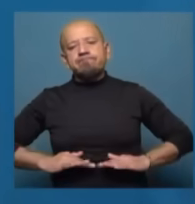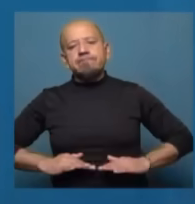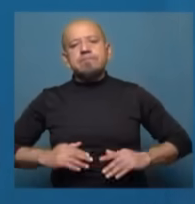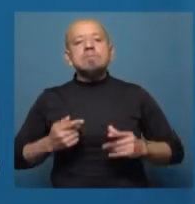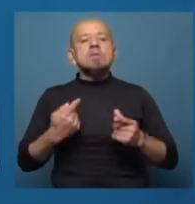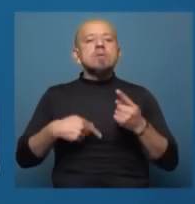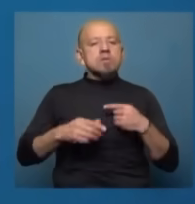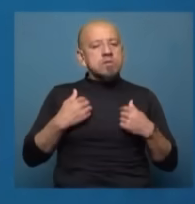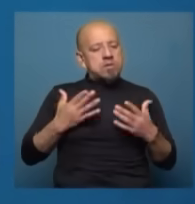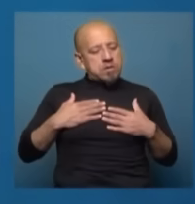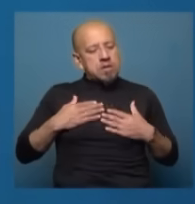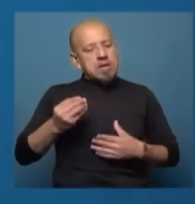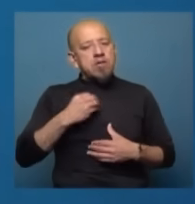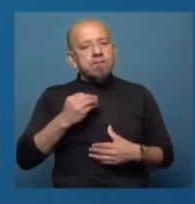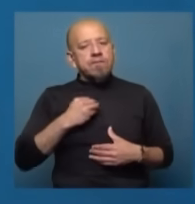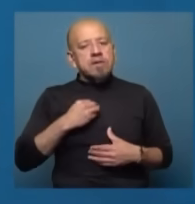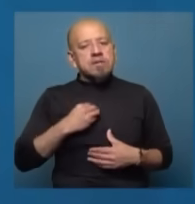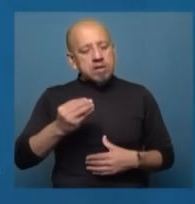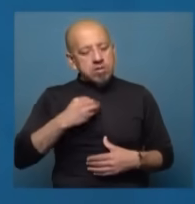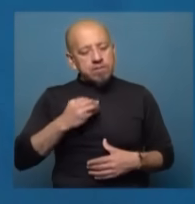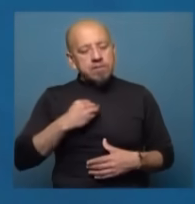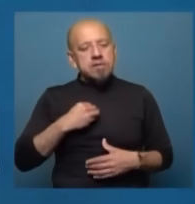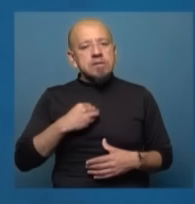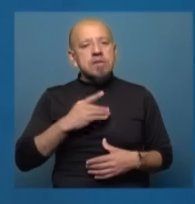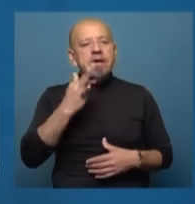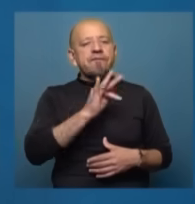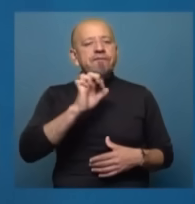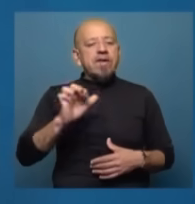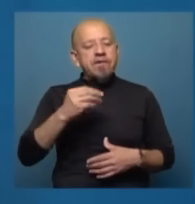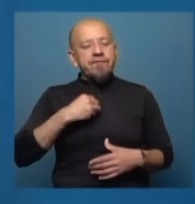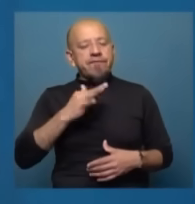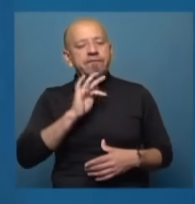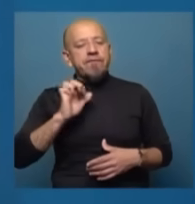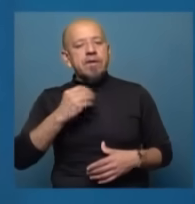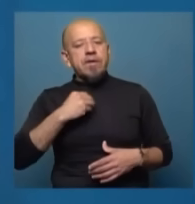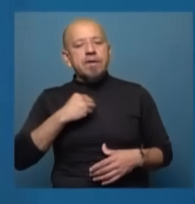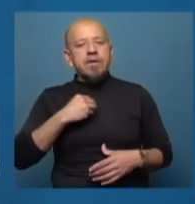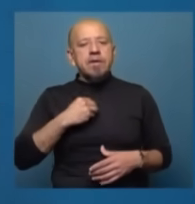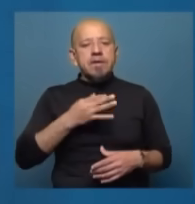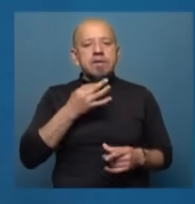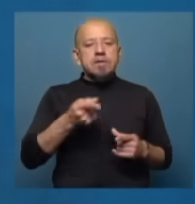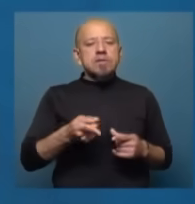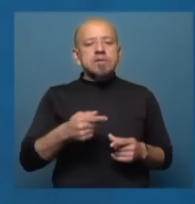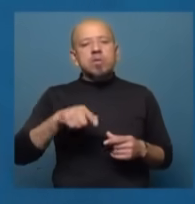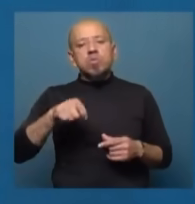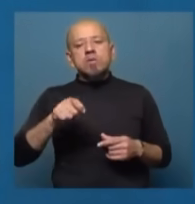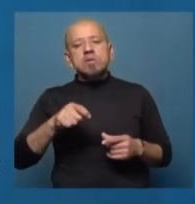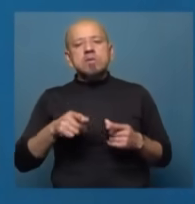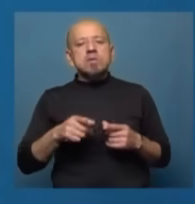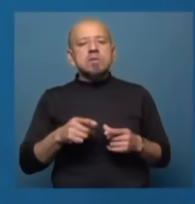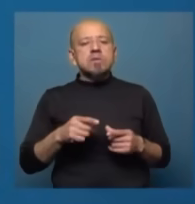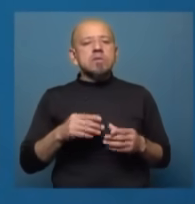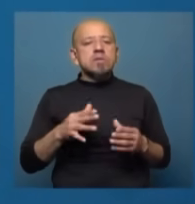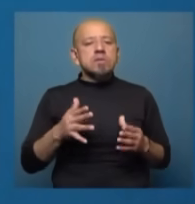renueva la fe en esto no Aunque ellos no usen esa palabra en el estado de derecho ellos usan más bien la palabra de la justicia